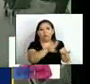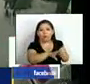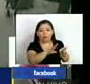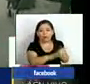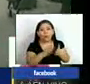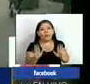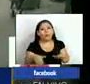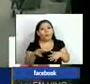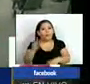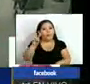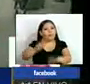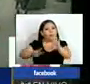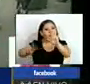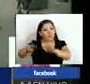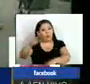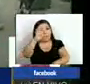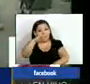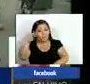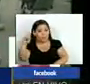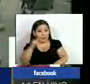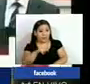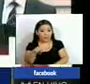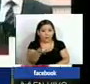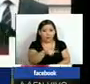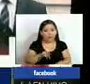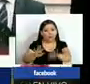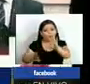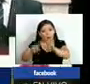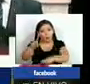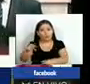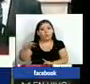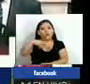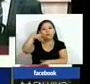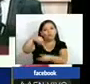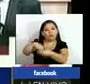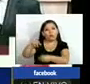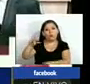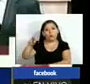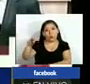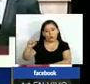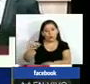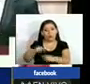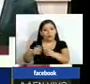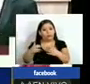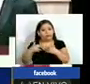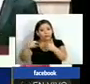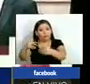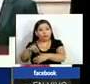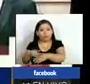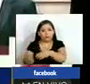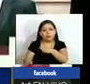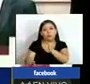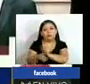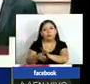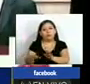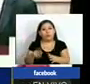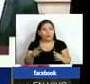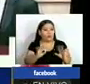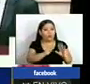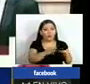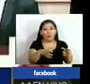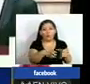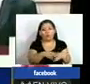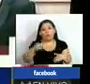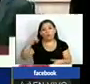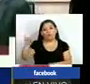bloque de 27 países contra 11 venezolanos, incluyendo Luis Parra, que preside una asamblea nacional rival de la encabezada por el opositor Juan